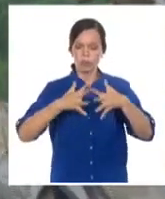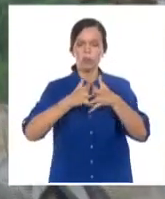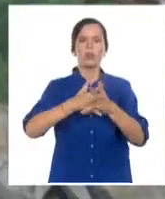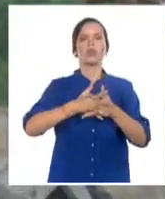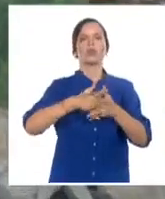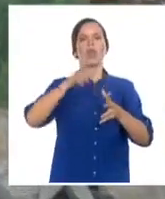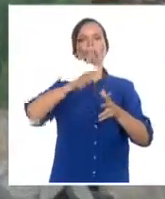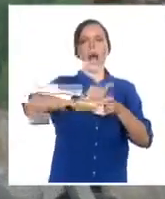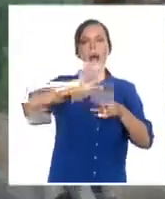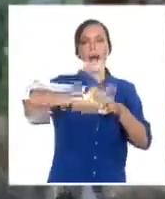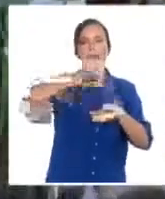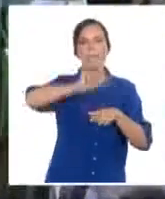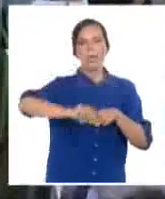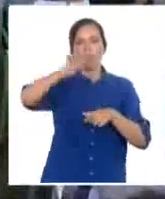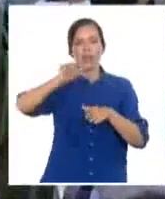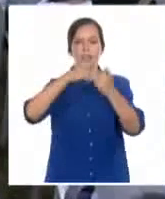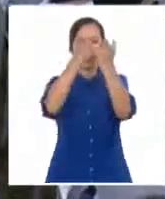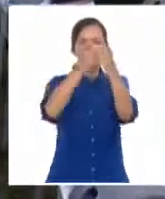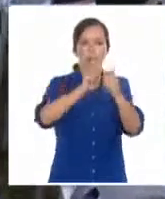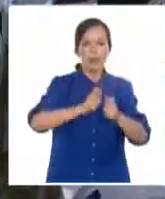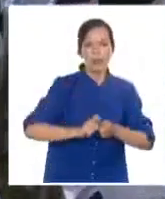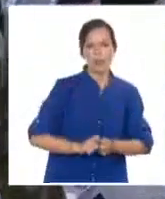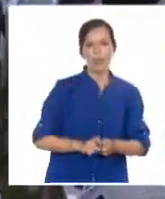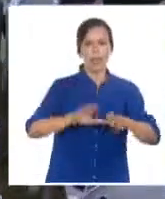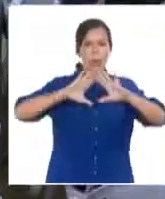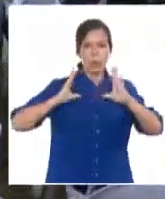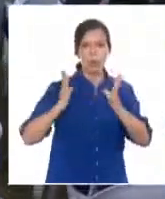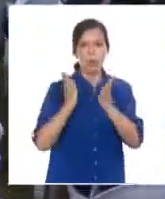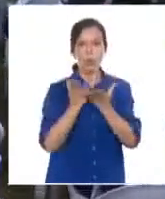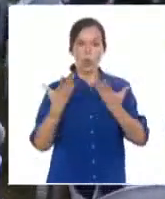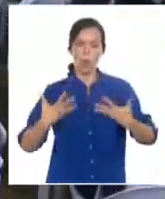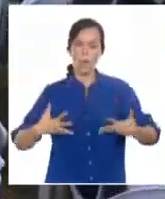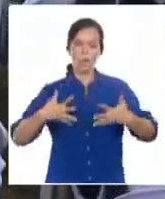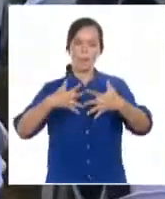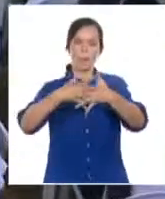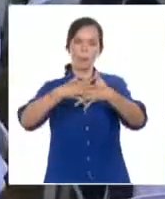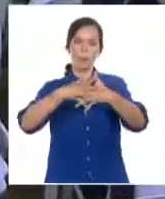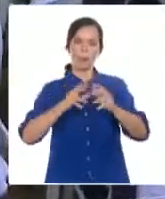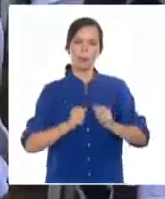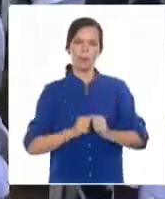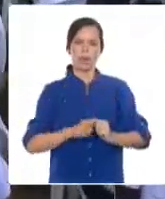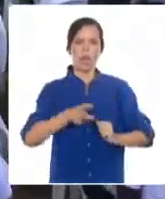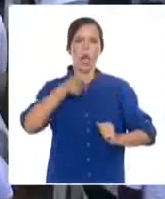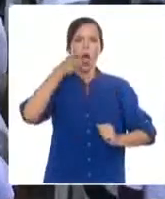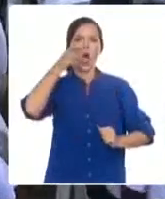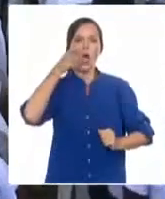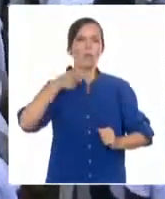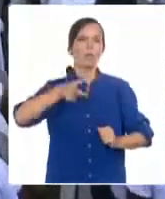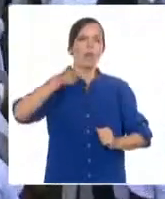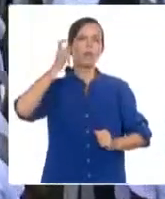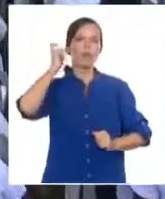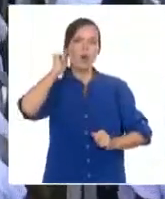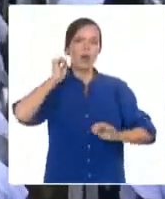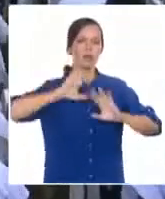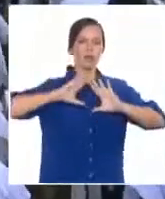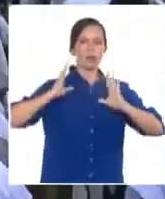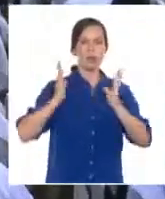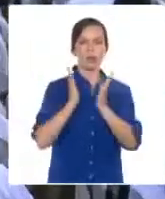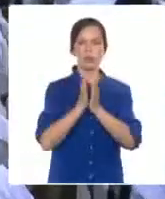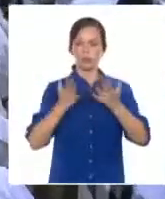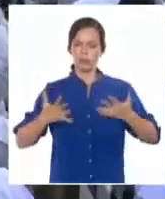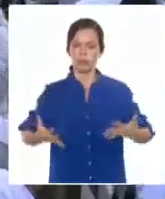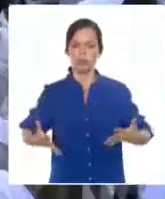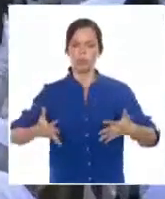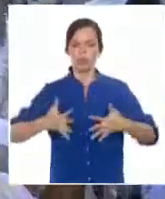poderosos hacendados llevó a primer plano a hombres y mujeres de la talla de Ignacio agramonte Antonio maseo